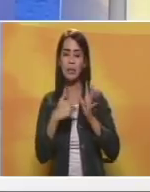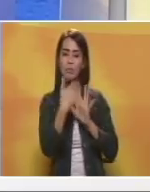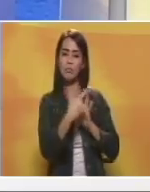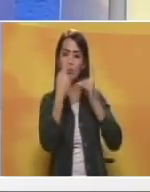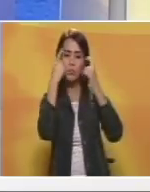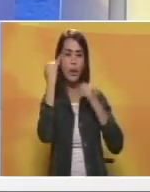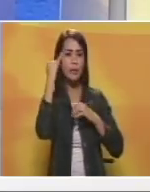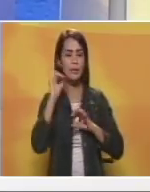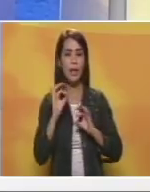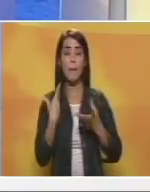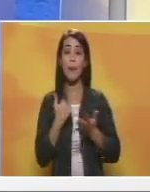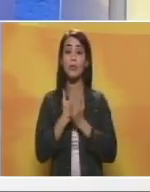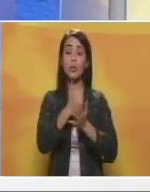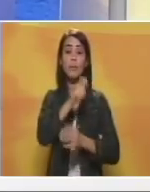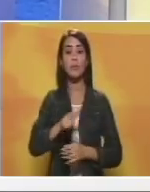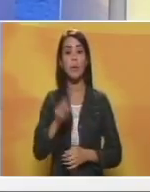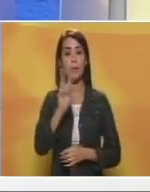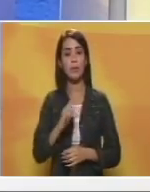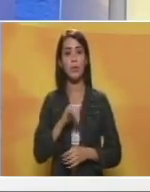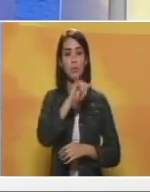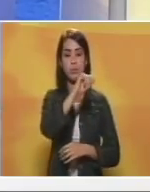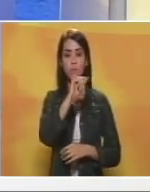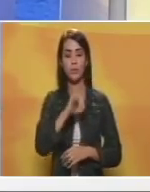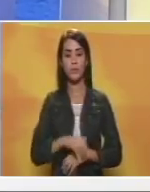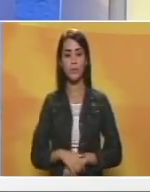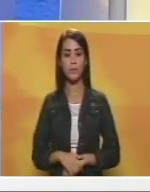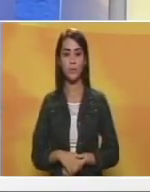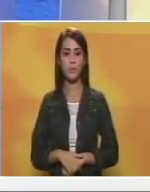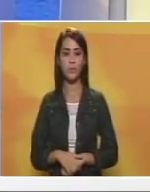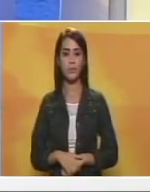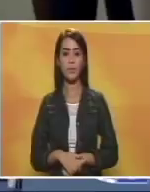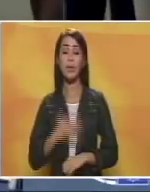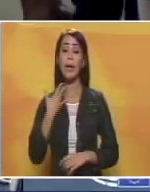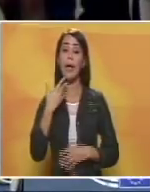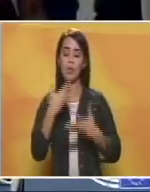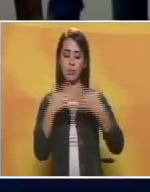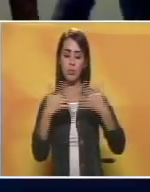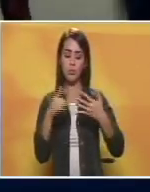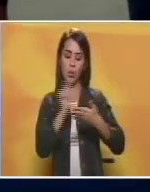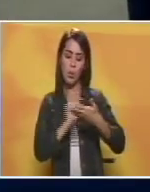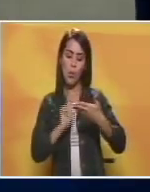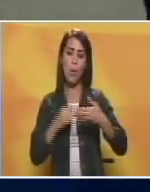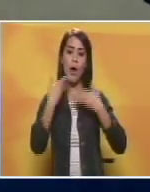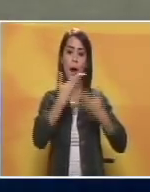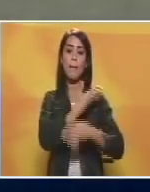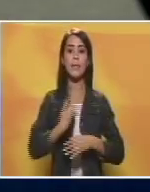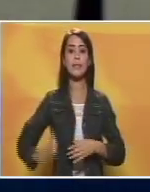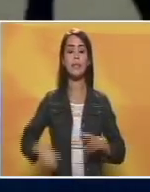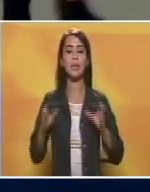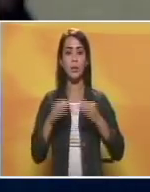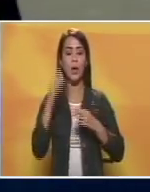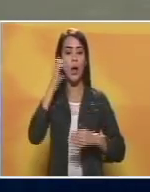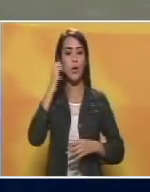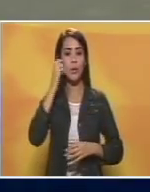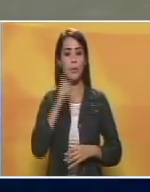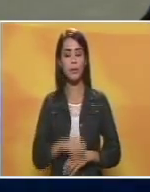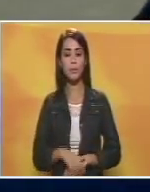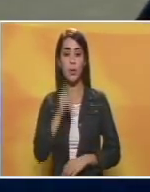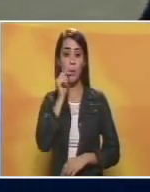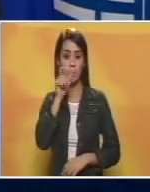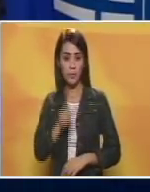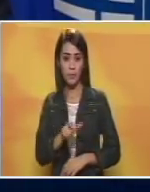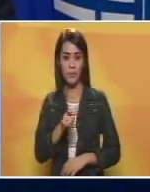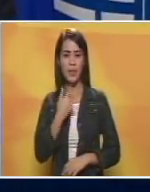estrategia para ayudar a los inmigrantes venezolanos en la región caribeña. Tajani envió una carta al presidente de la Comisión Europea, Jean-Claude